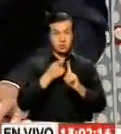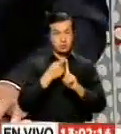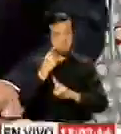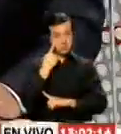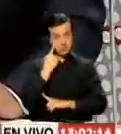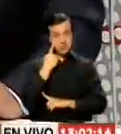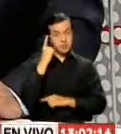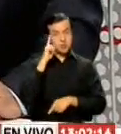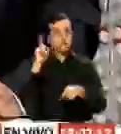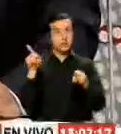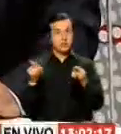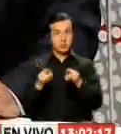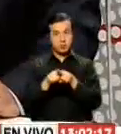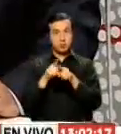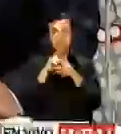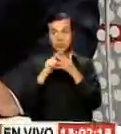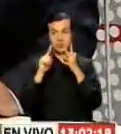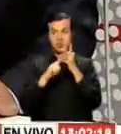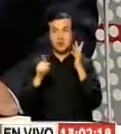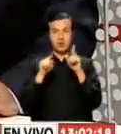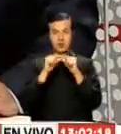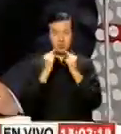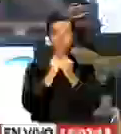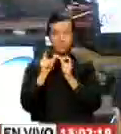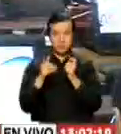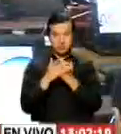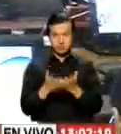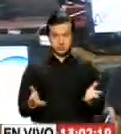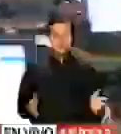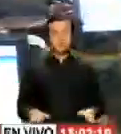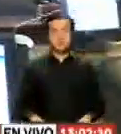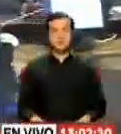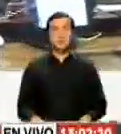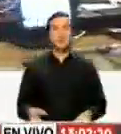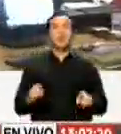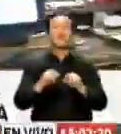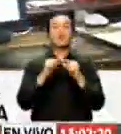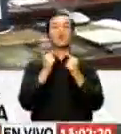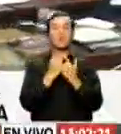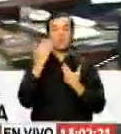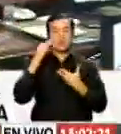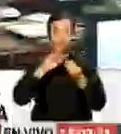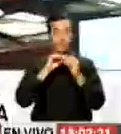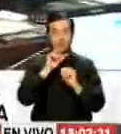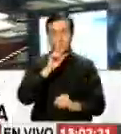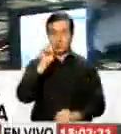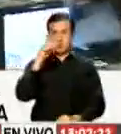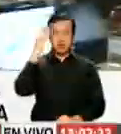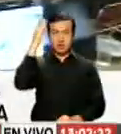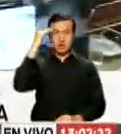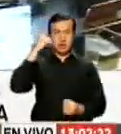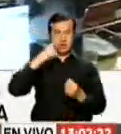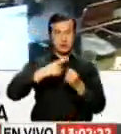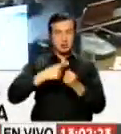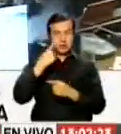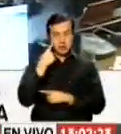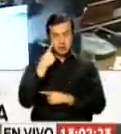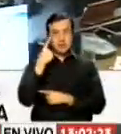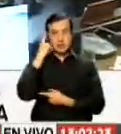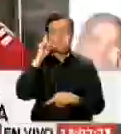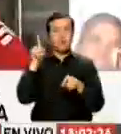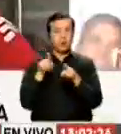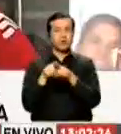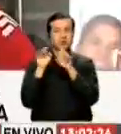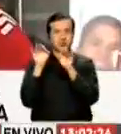suma consenso entre las diversas bancadas. En el movimiento Suma, que lo lidera el alcalde de Quito, existe ya una postura